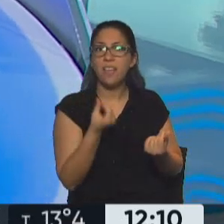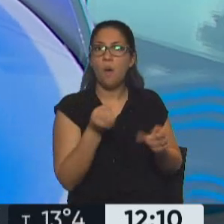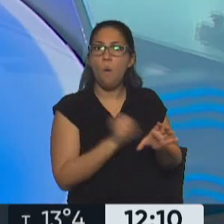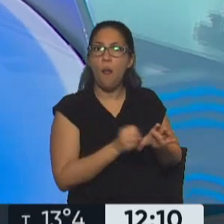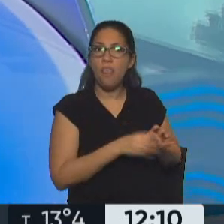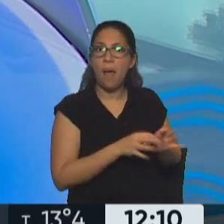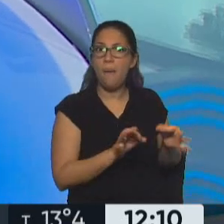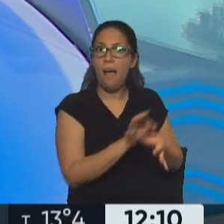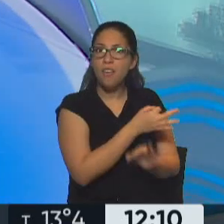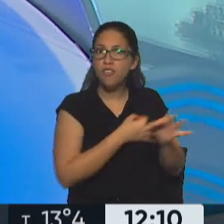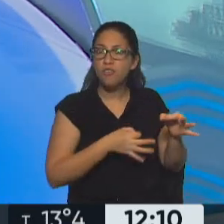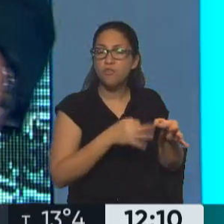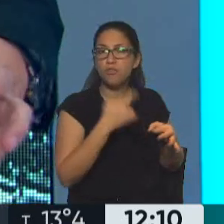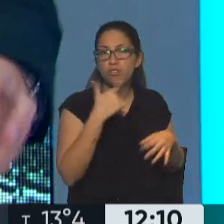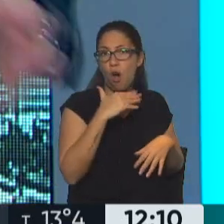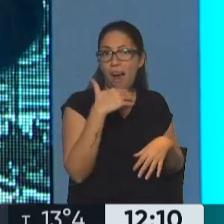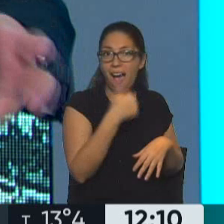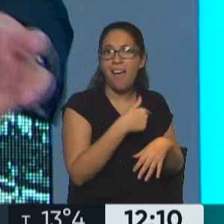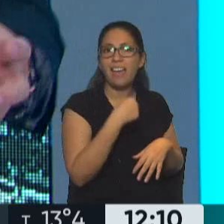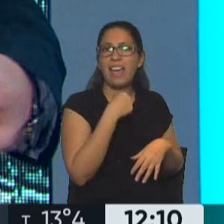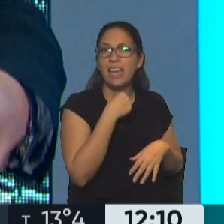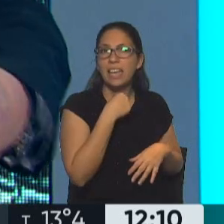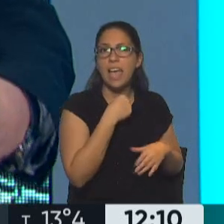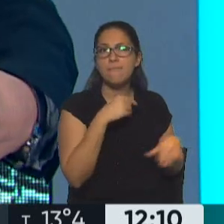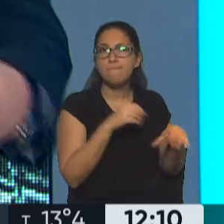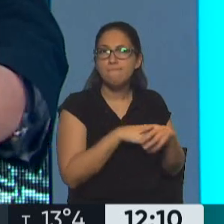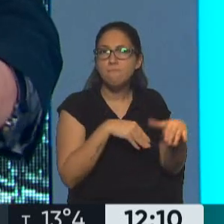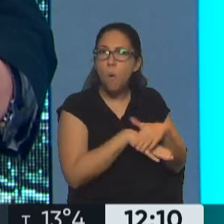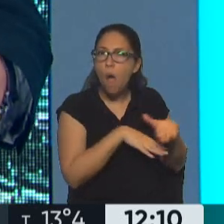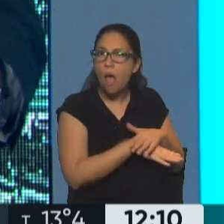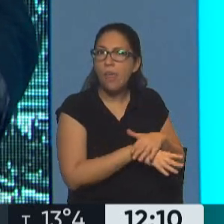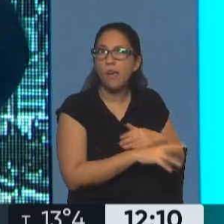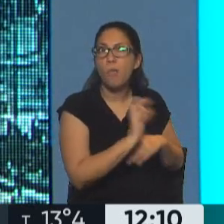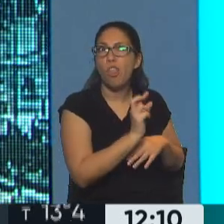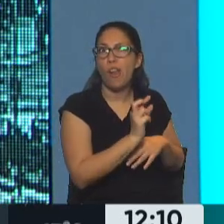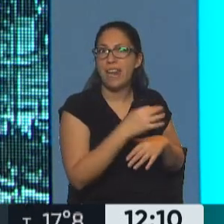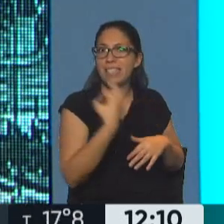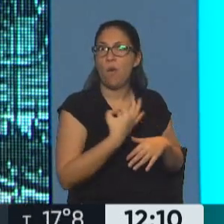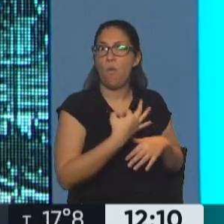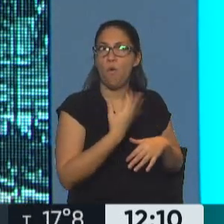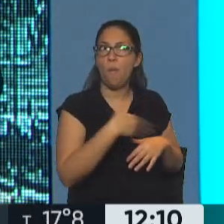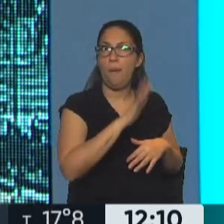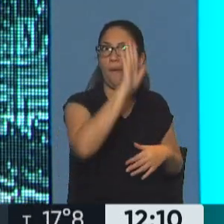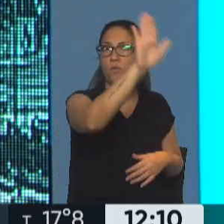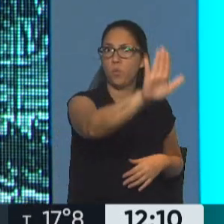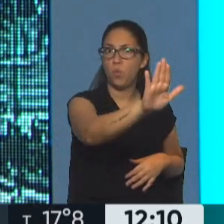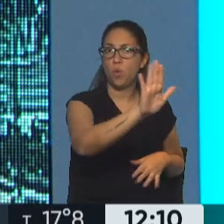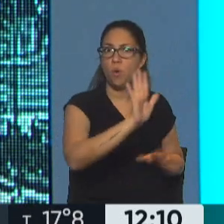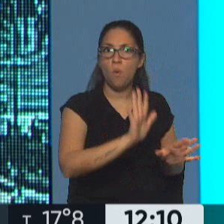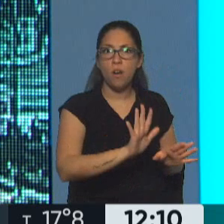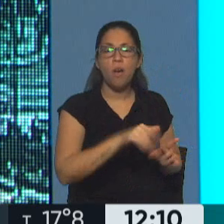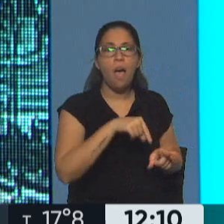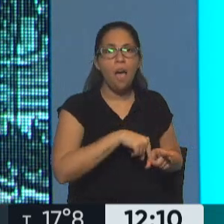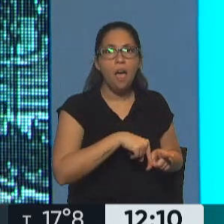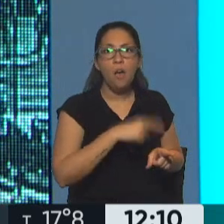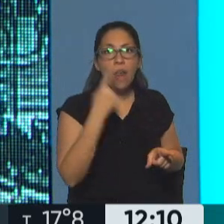la soja porque quería tener ahí una cuenta de ahorro segura en dólares, hoy le decís, bueno, de liquidez que la vas a